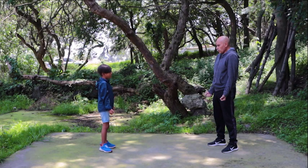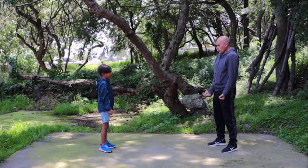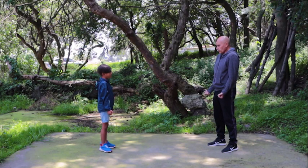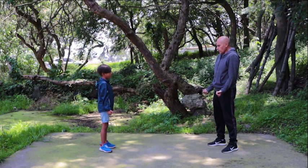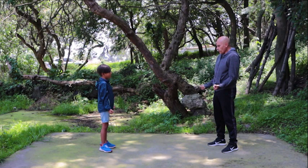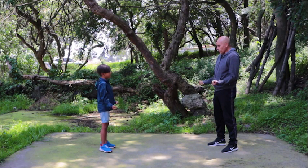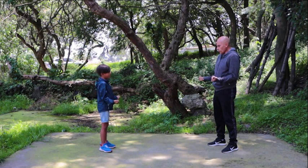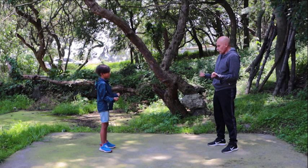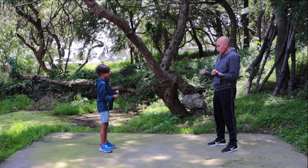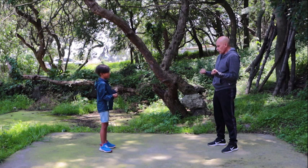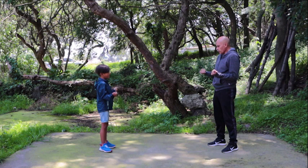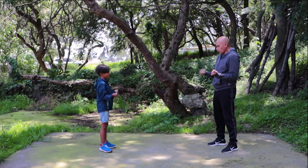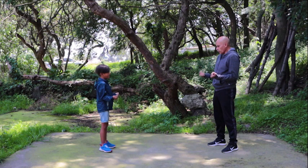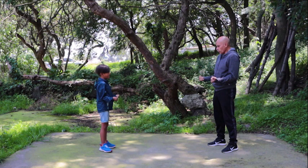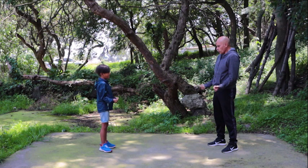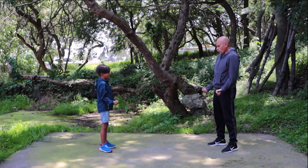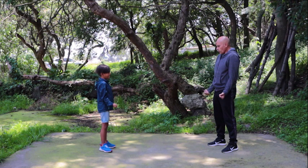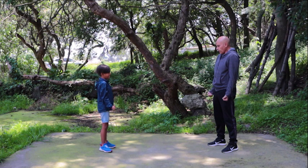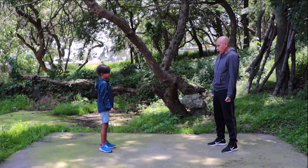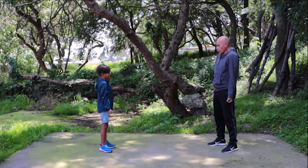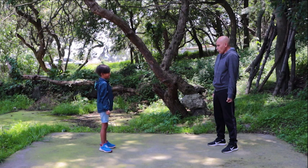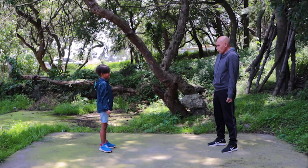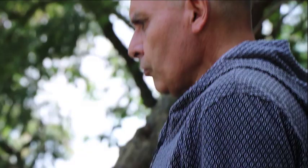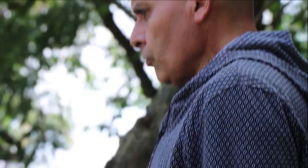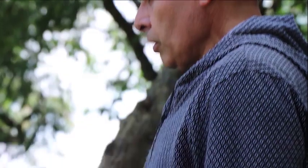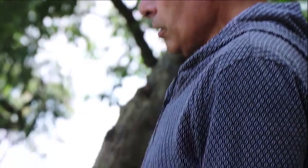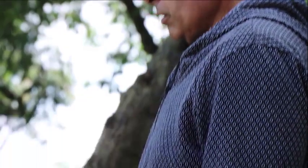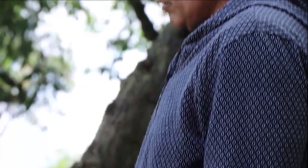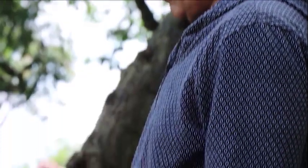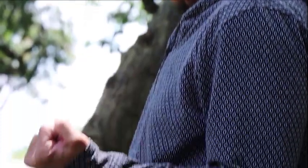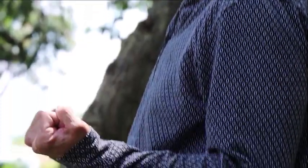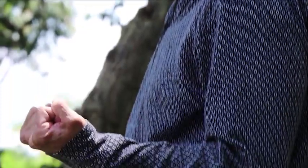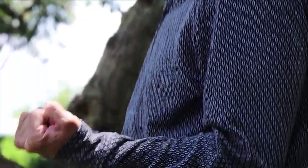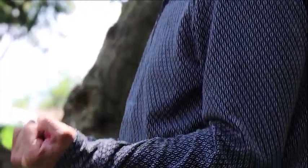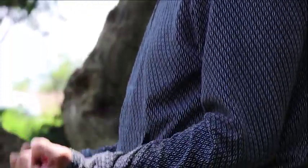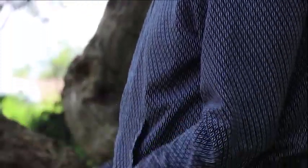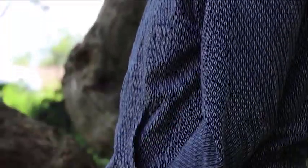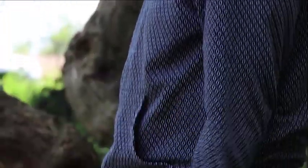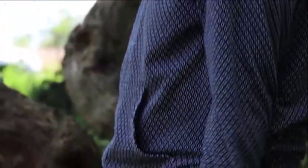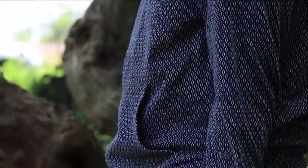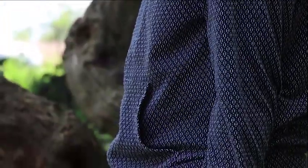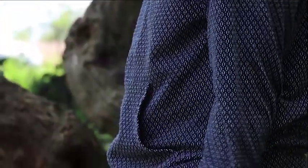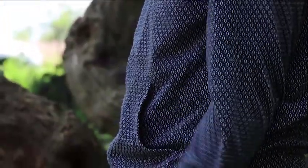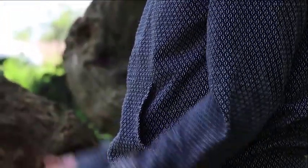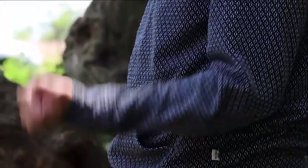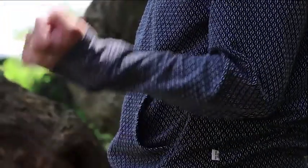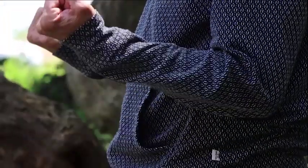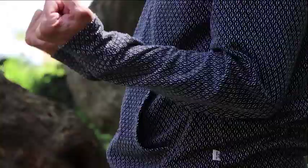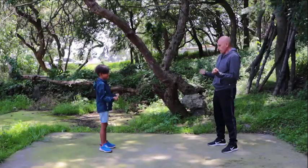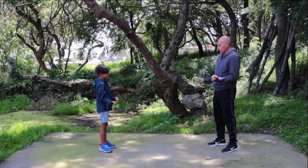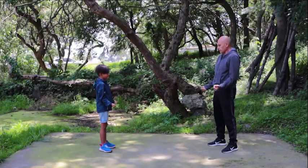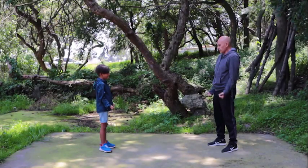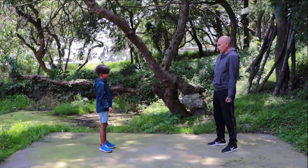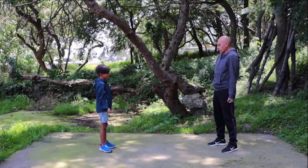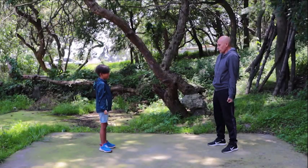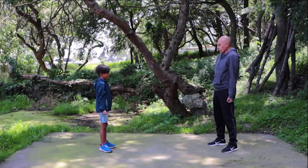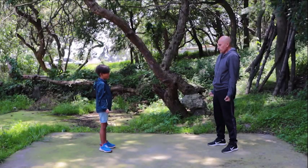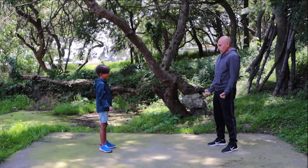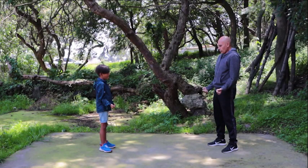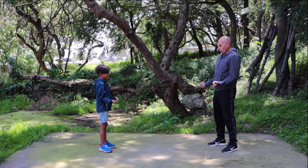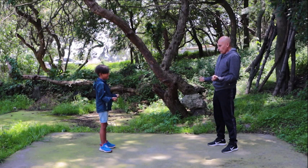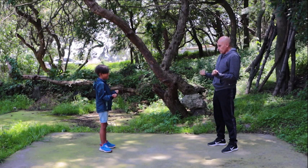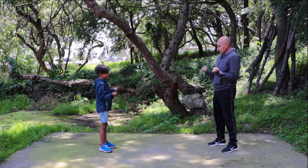cuerpo y vamos a hacer la flexión a 90 grados. Bajamos, flexionamos, exacto, muy bien, Yair, así